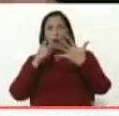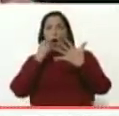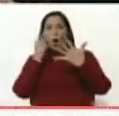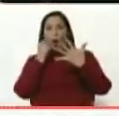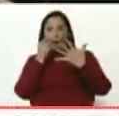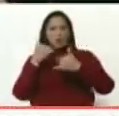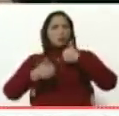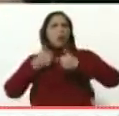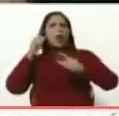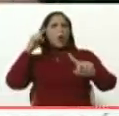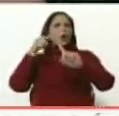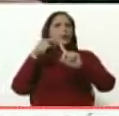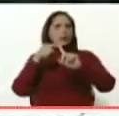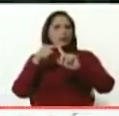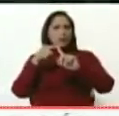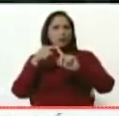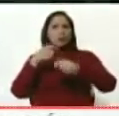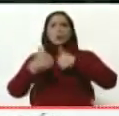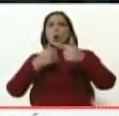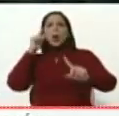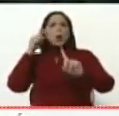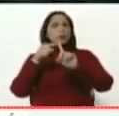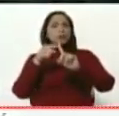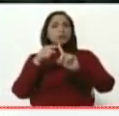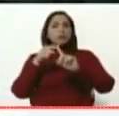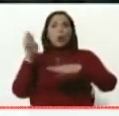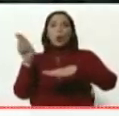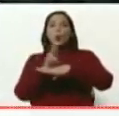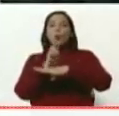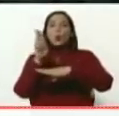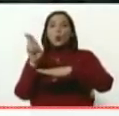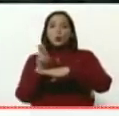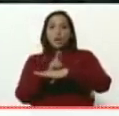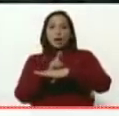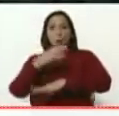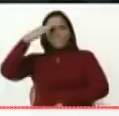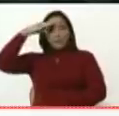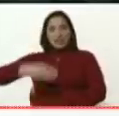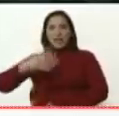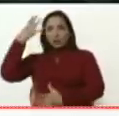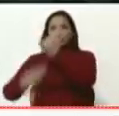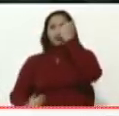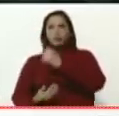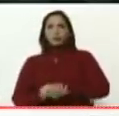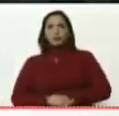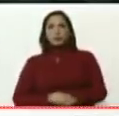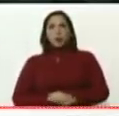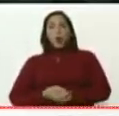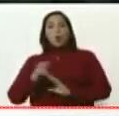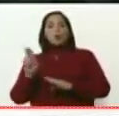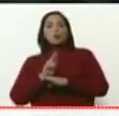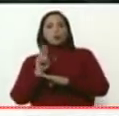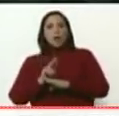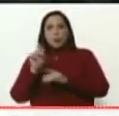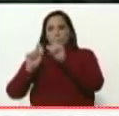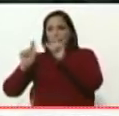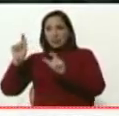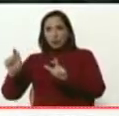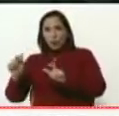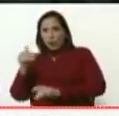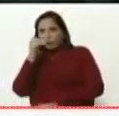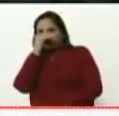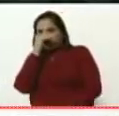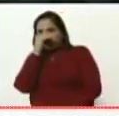era el objetivo? El objetivo era, utilizando militares desertores, utilizando personas,